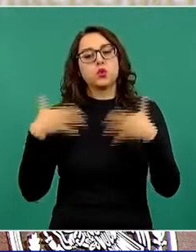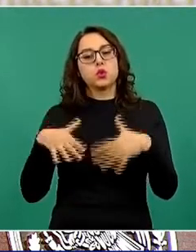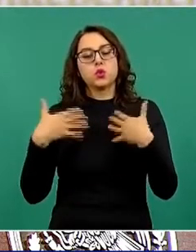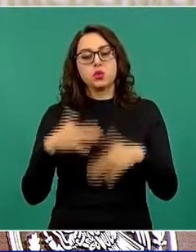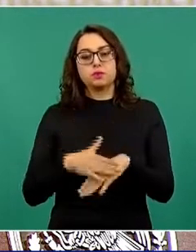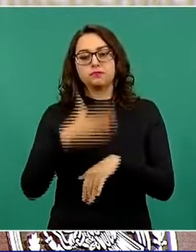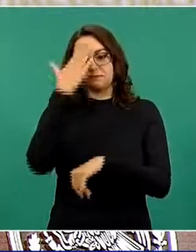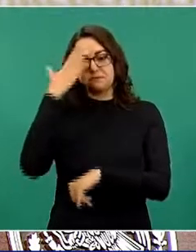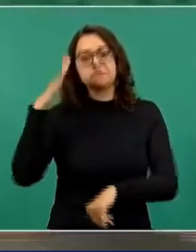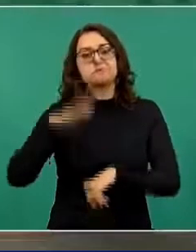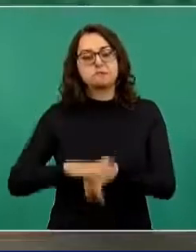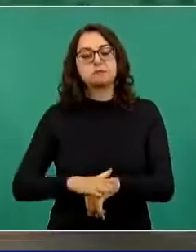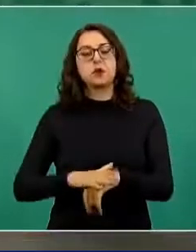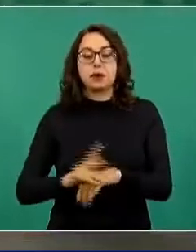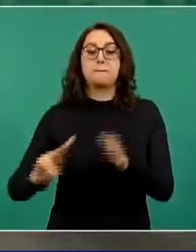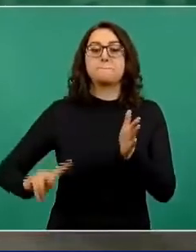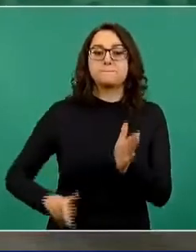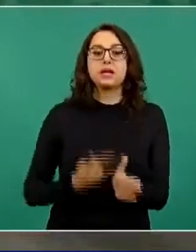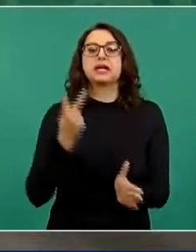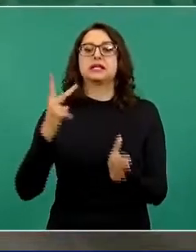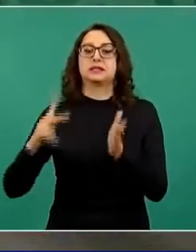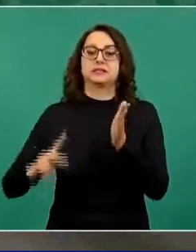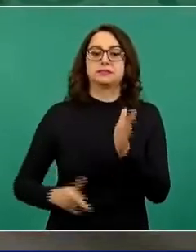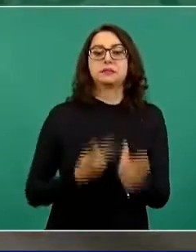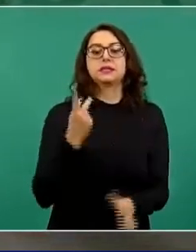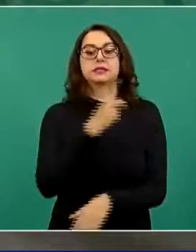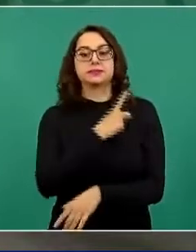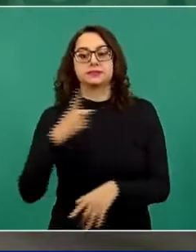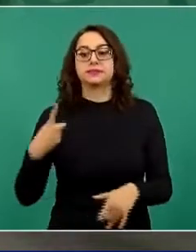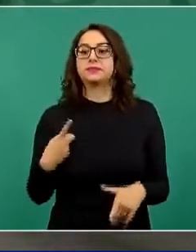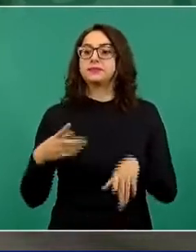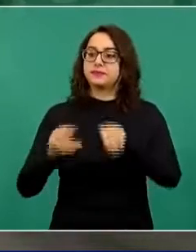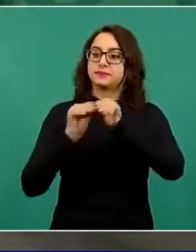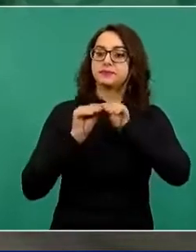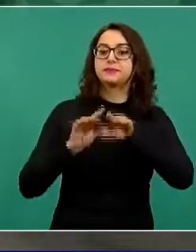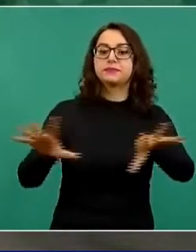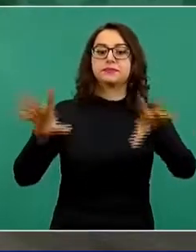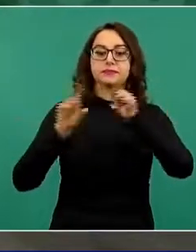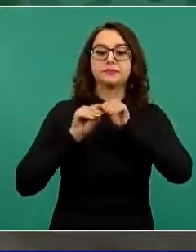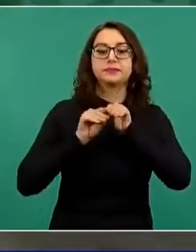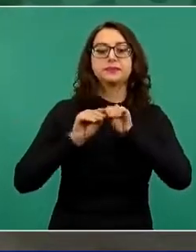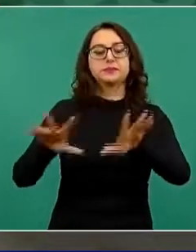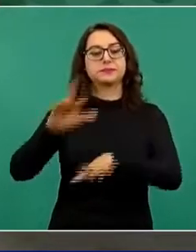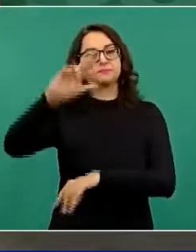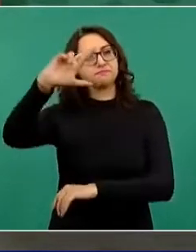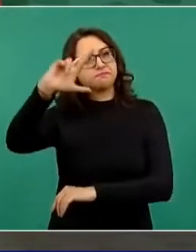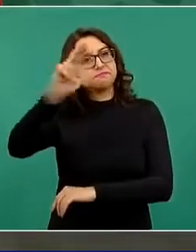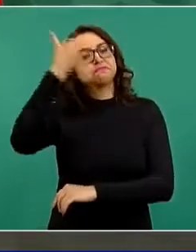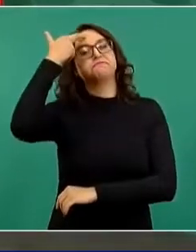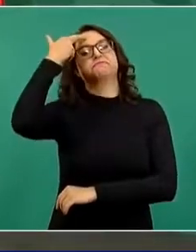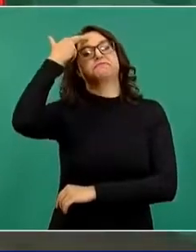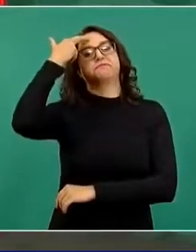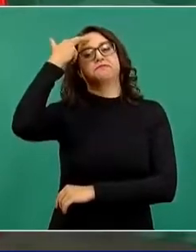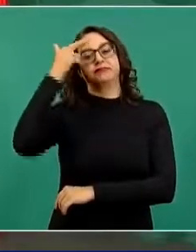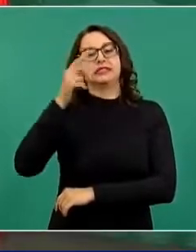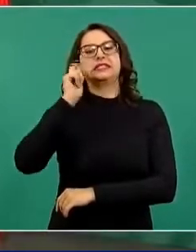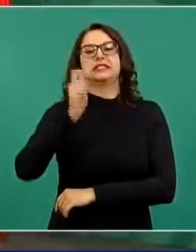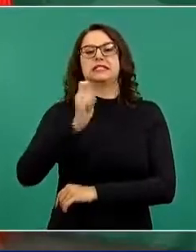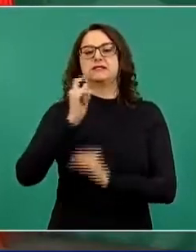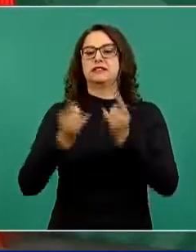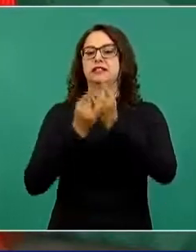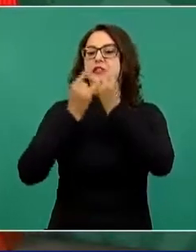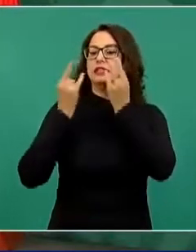Entonces, hay que estarlo exaltando, recordando, saber de dónde